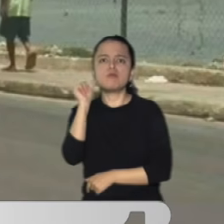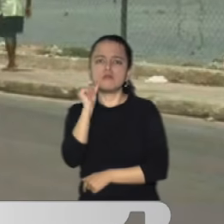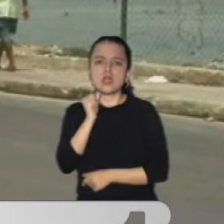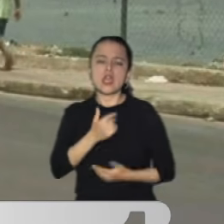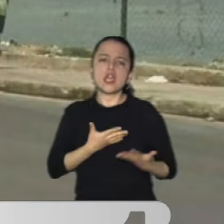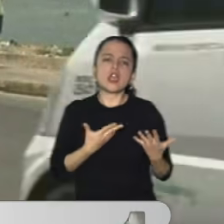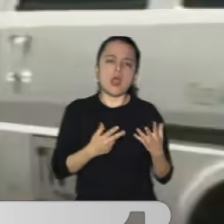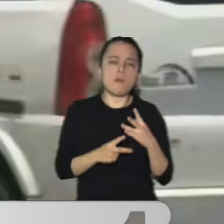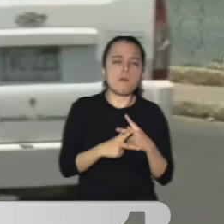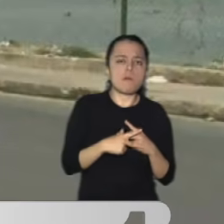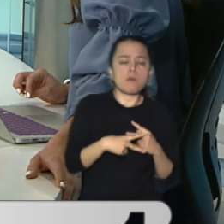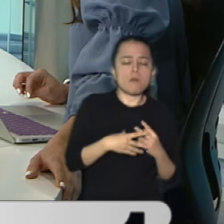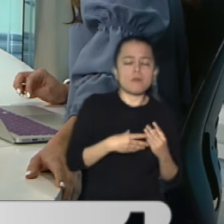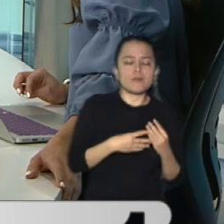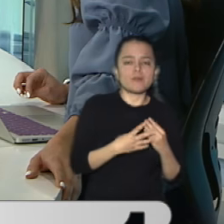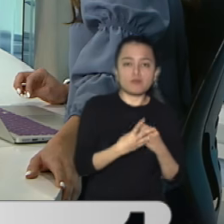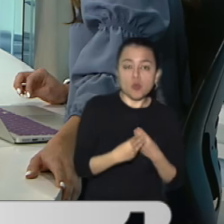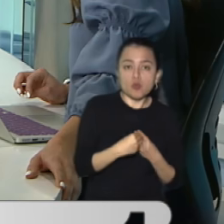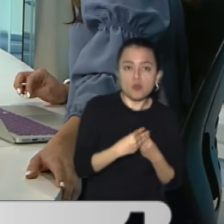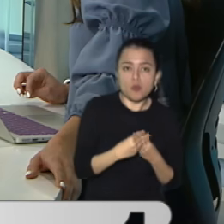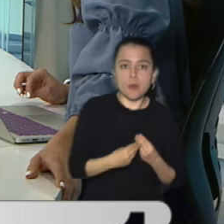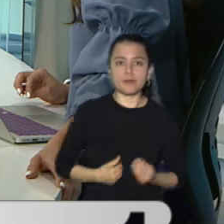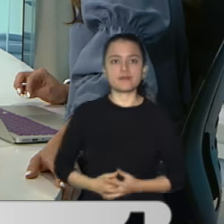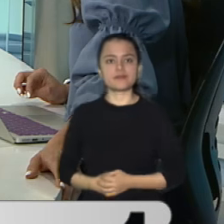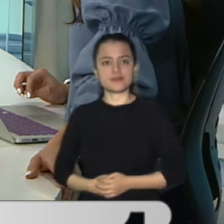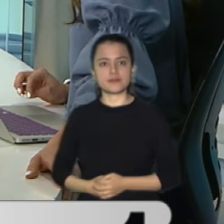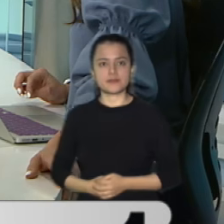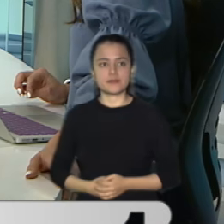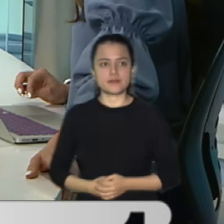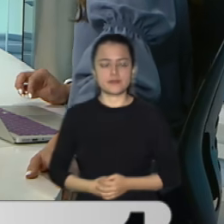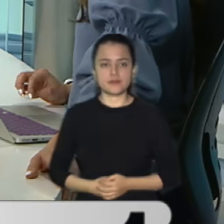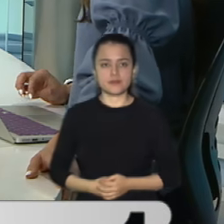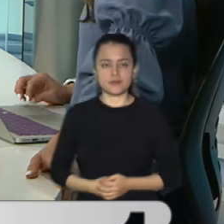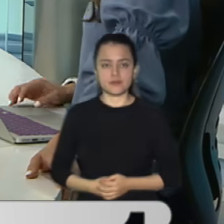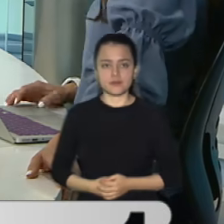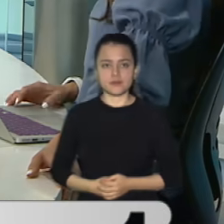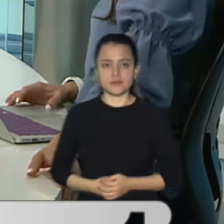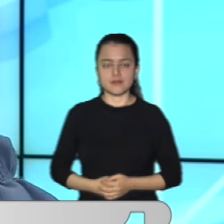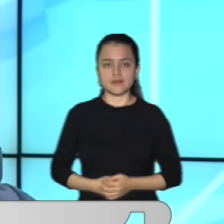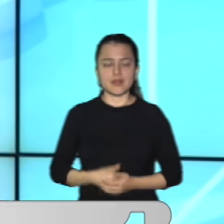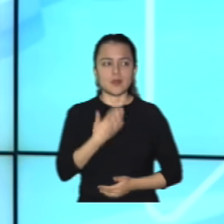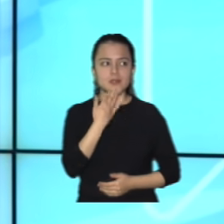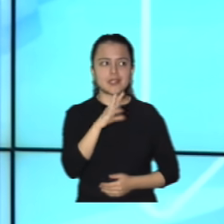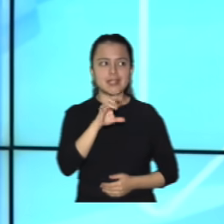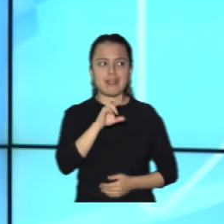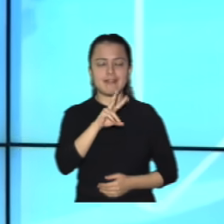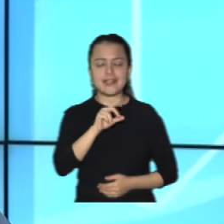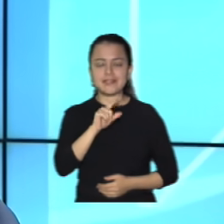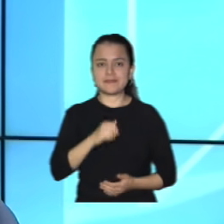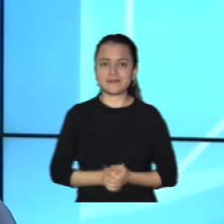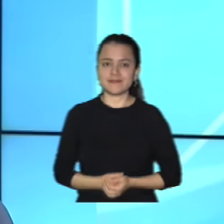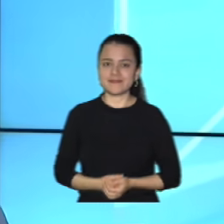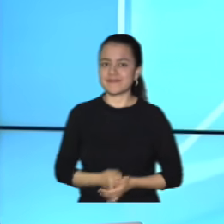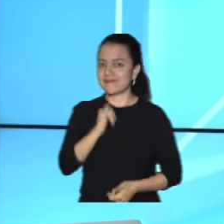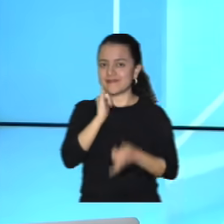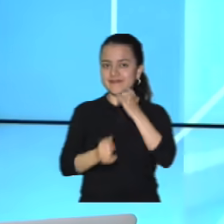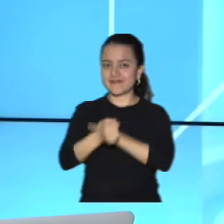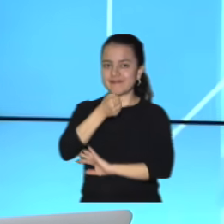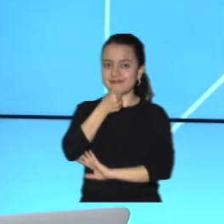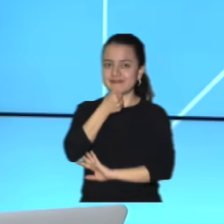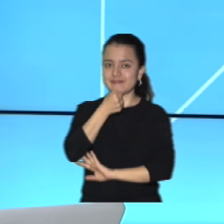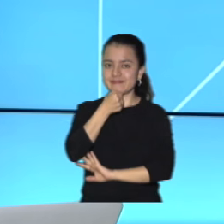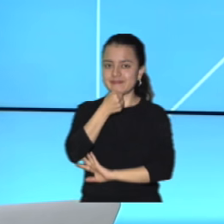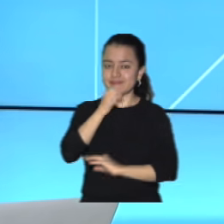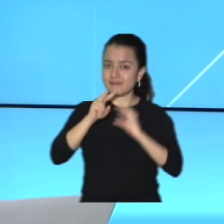lactantes. Esto es todo desde Cartagena. Evelyn Díaz, Noticentro 1, CMI. Evelyn, muchas gracias. Hasta aquí la información en Noticentro